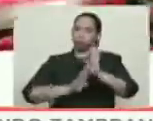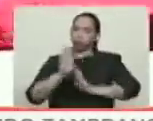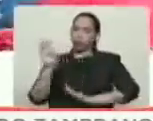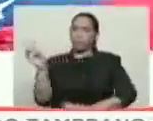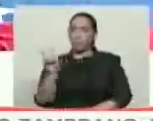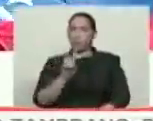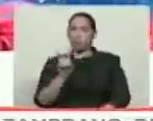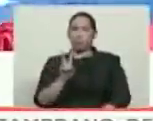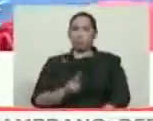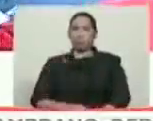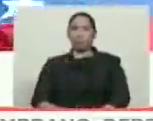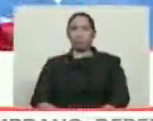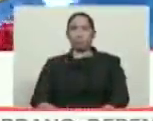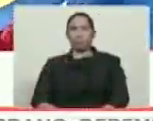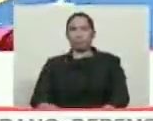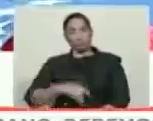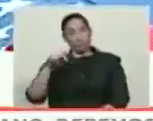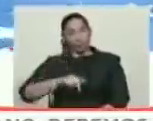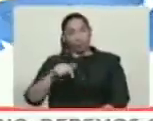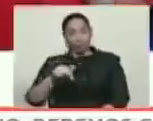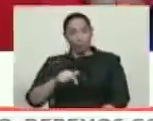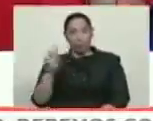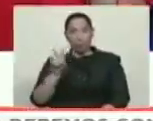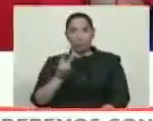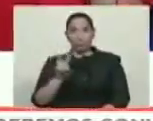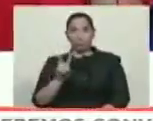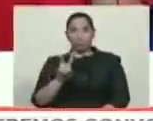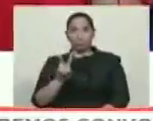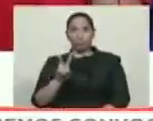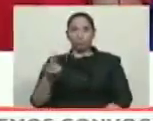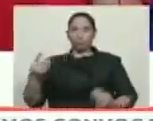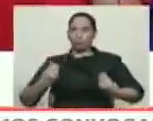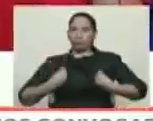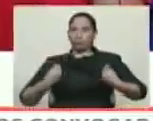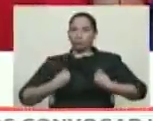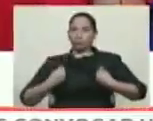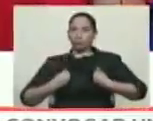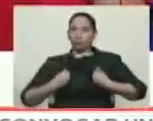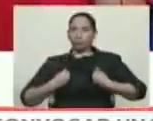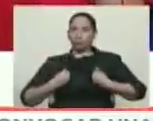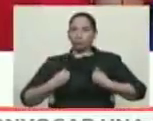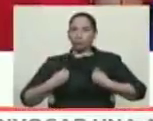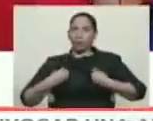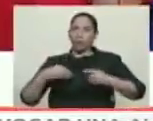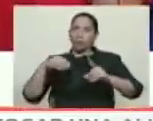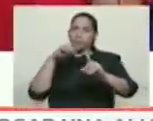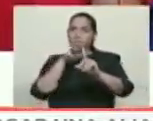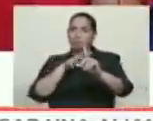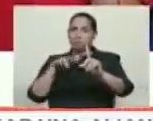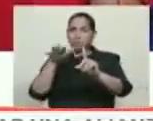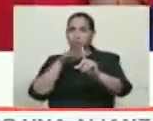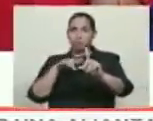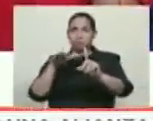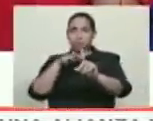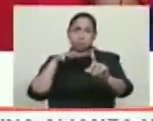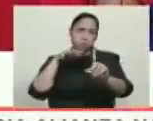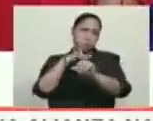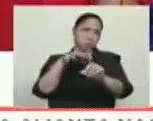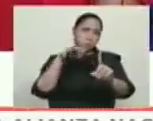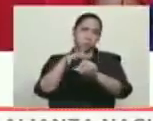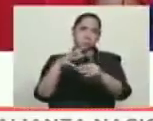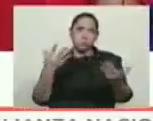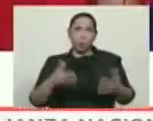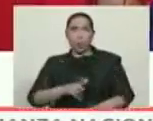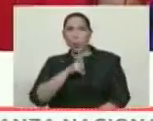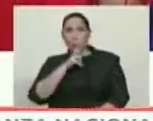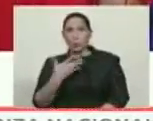Venezuela. Hoy cuando Venezuela vive un bullying mediático insensato, sin